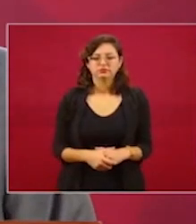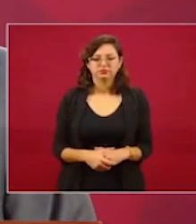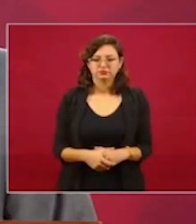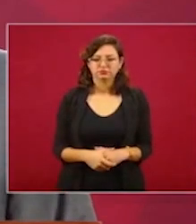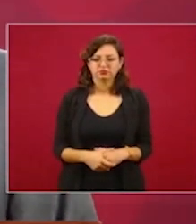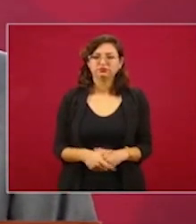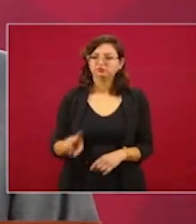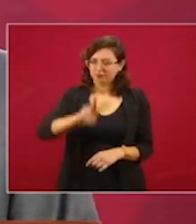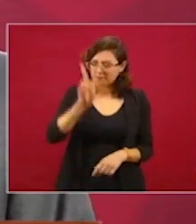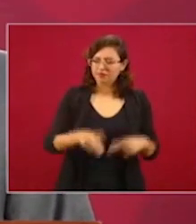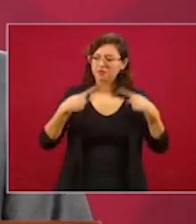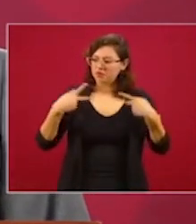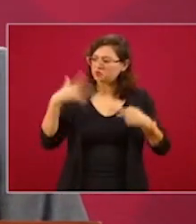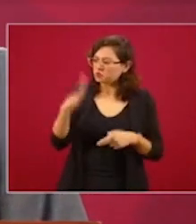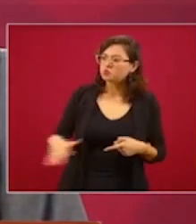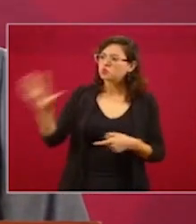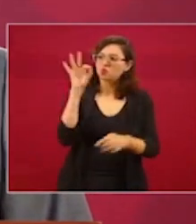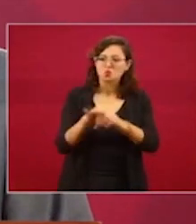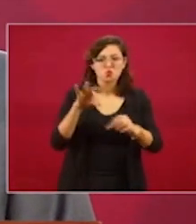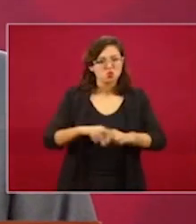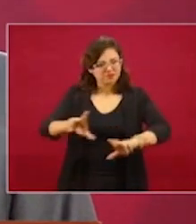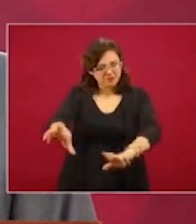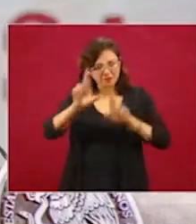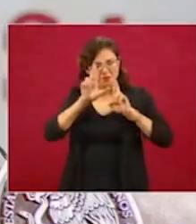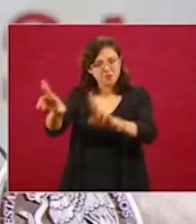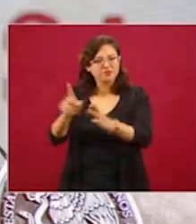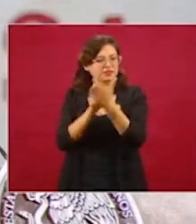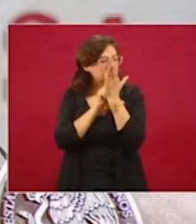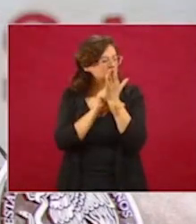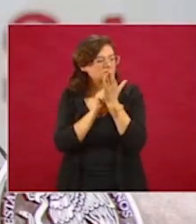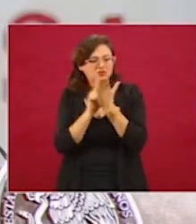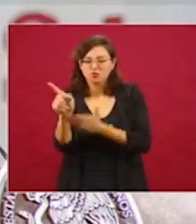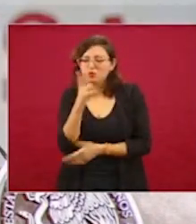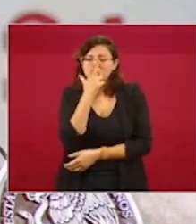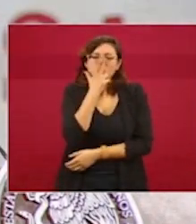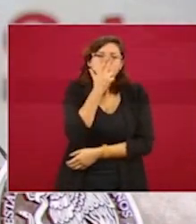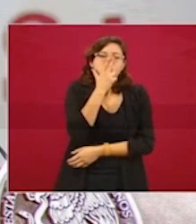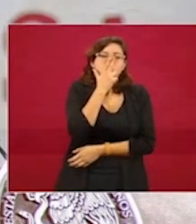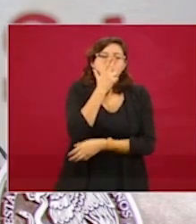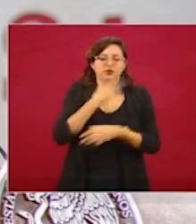sino que se respete la voluntad del pueblo, porque es un derecho sagrado.